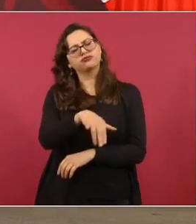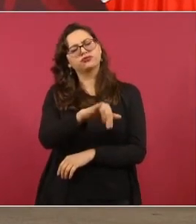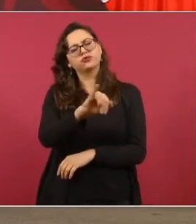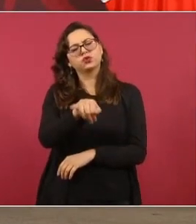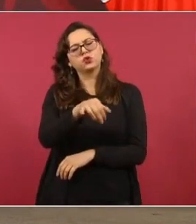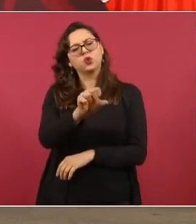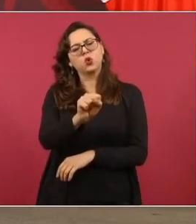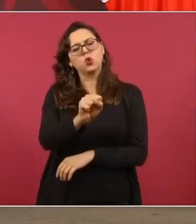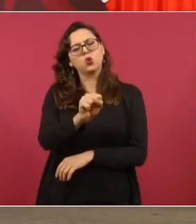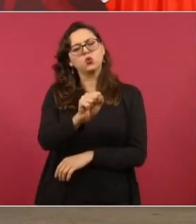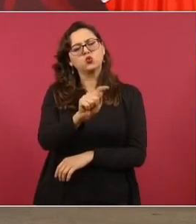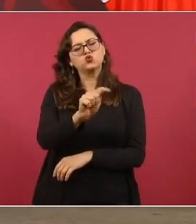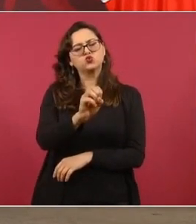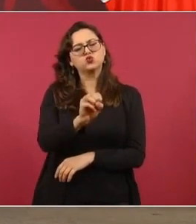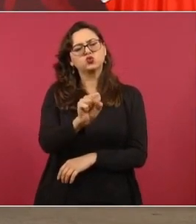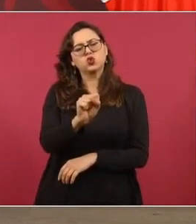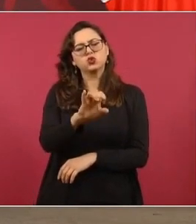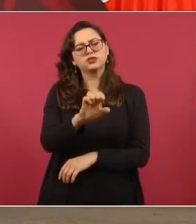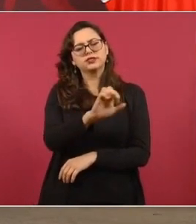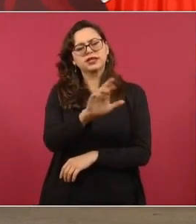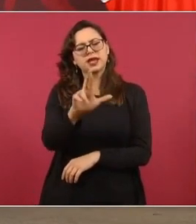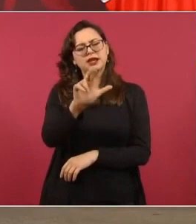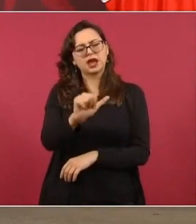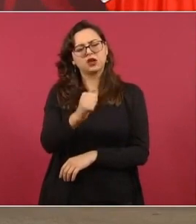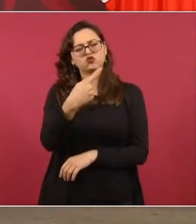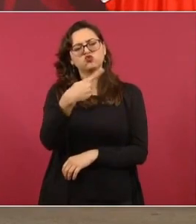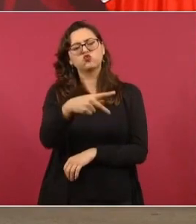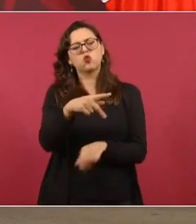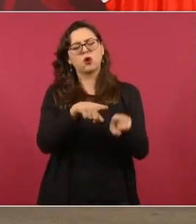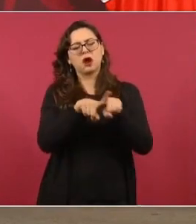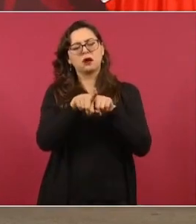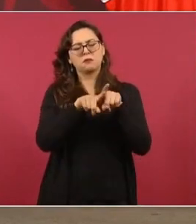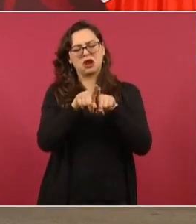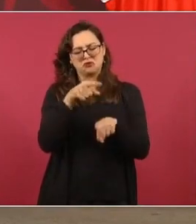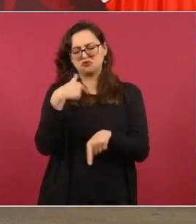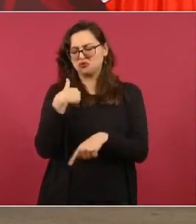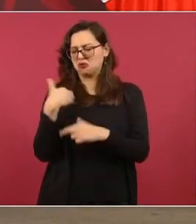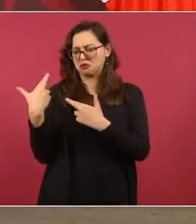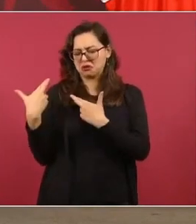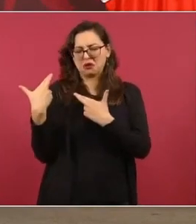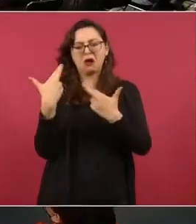Y también todo lo que